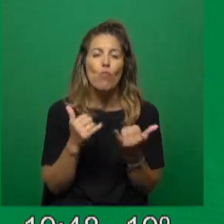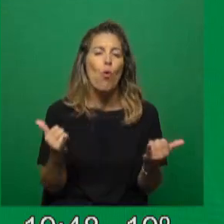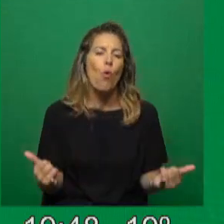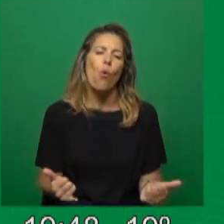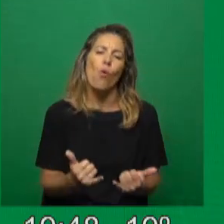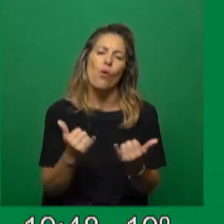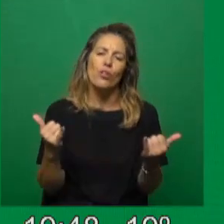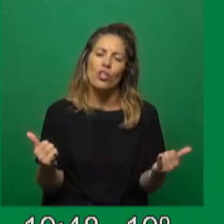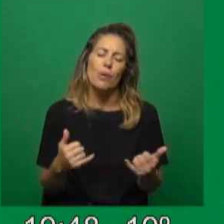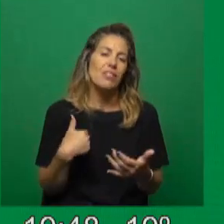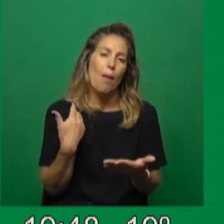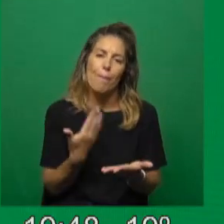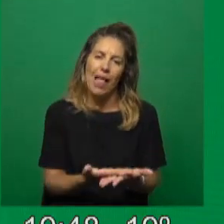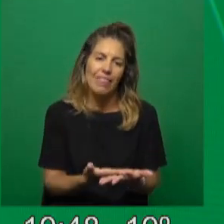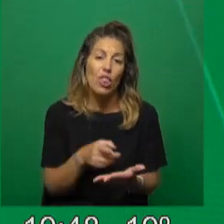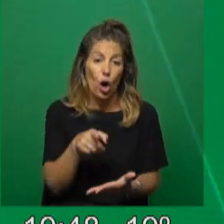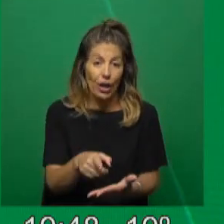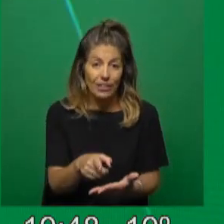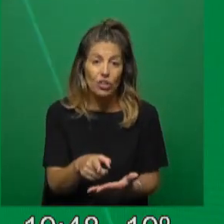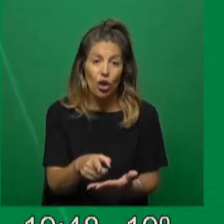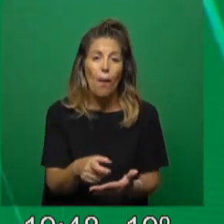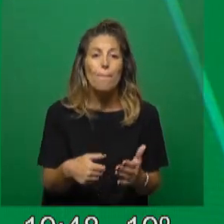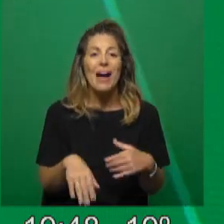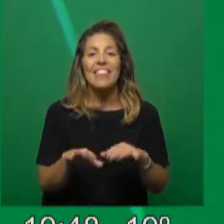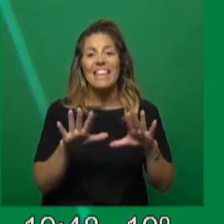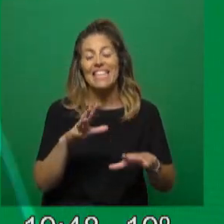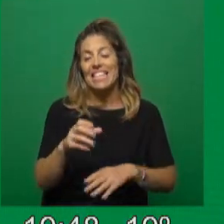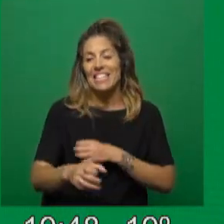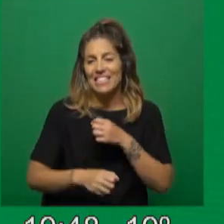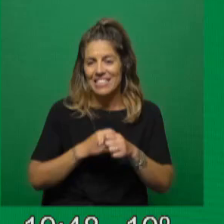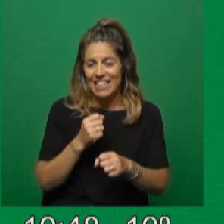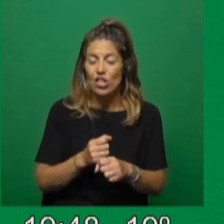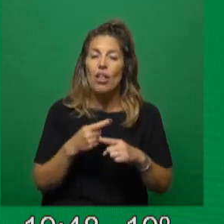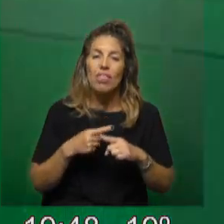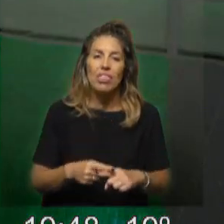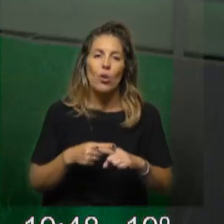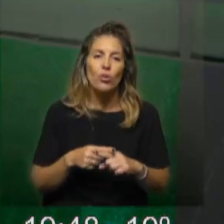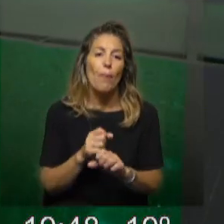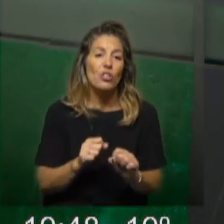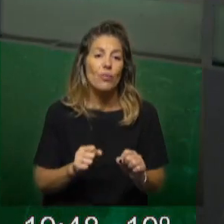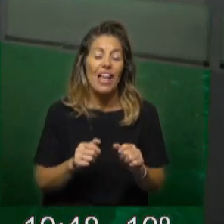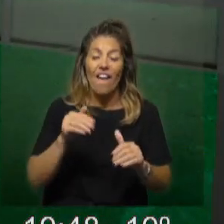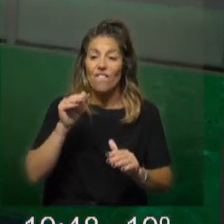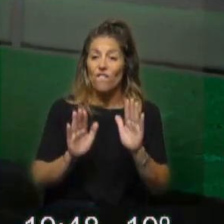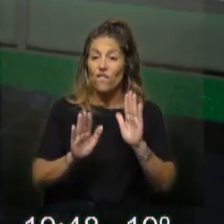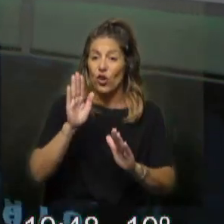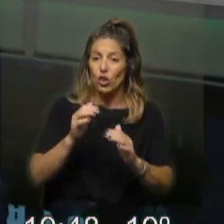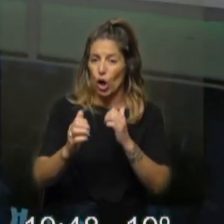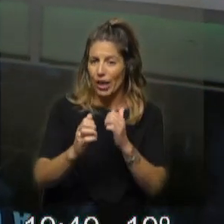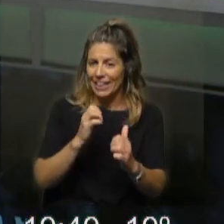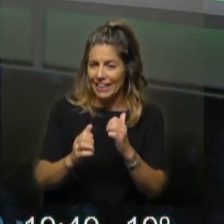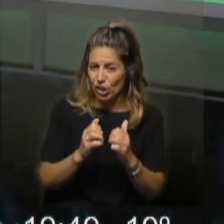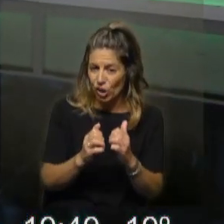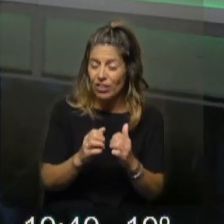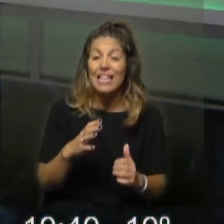Tiempo que se viene planteando esta posibilidad. Hace más de 10 años que se está discutiendo la posibilidad del voto electrónico, y si bien